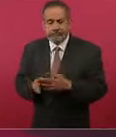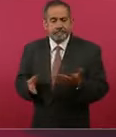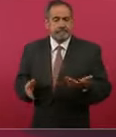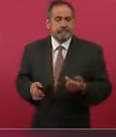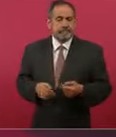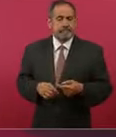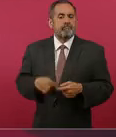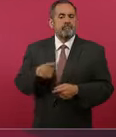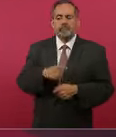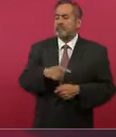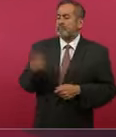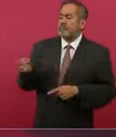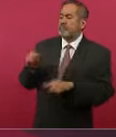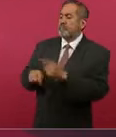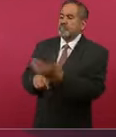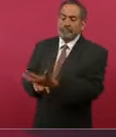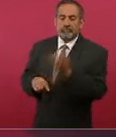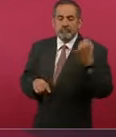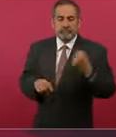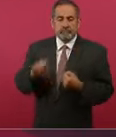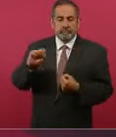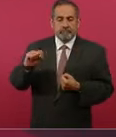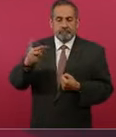el saqueo en Hacienda,